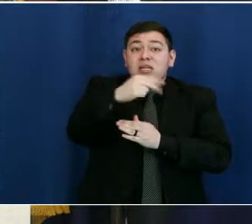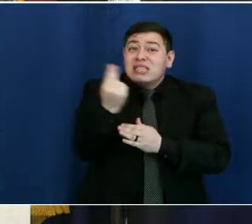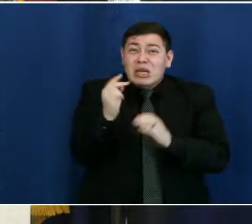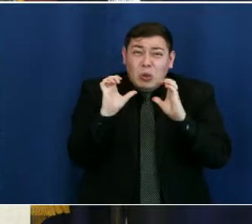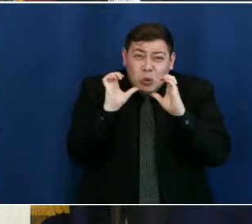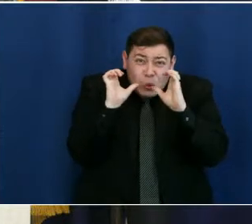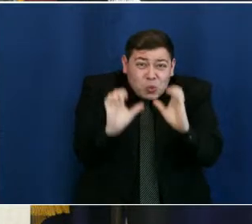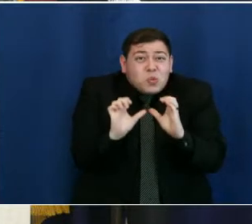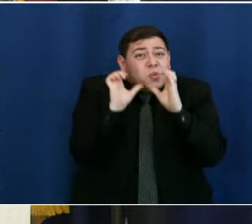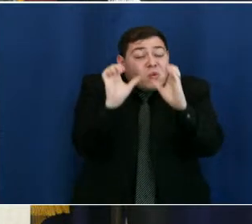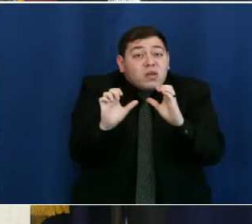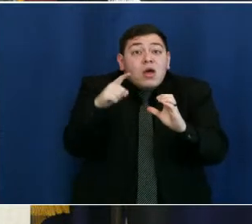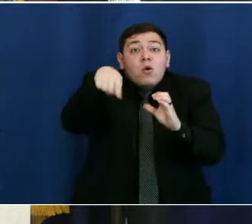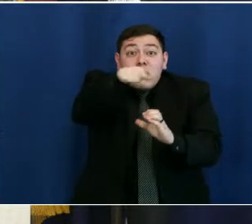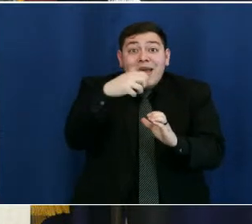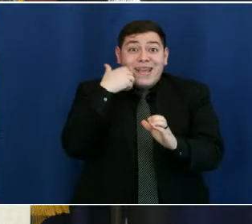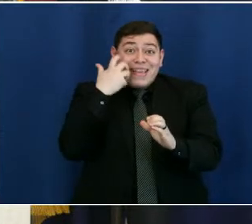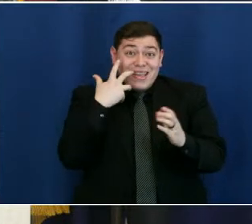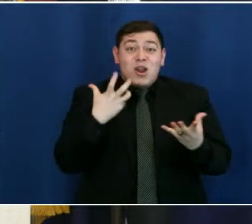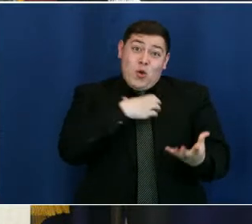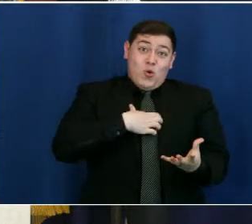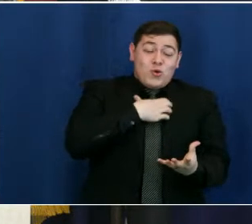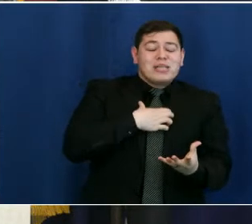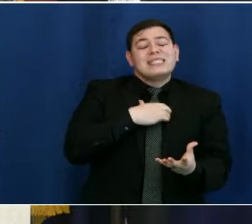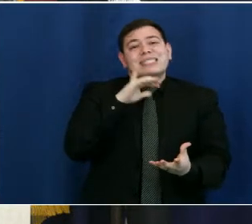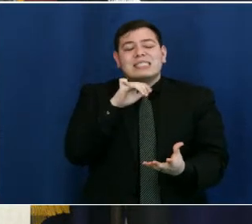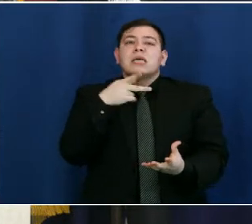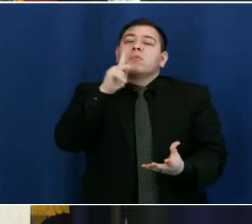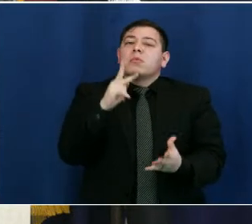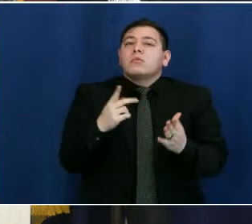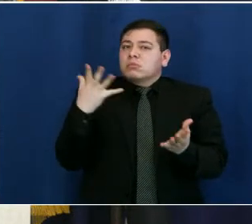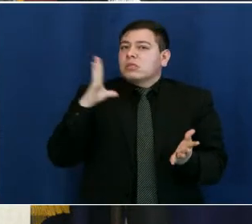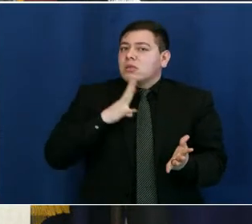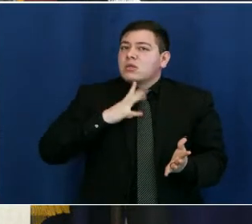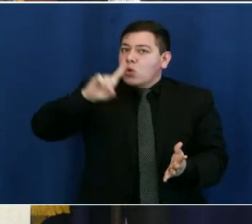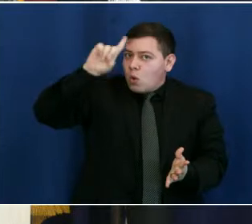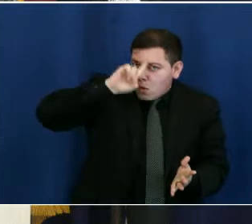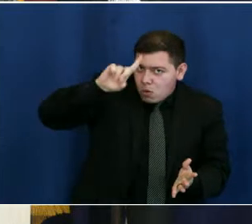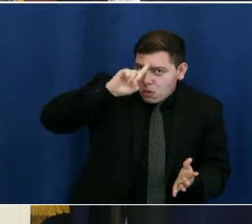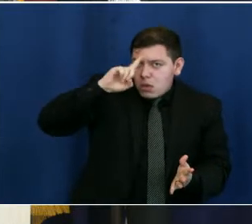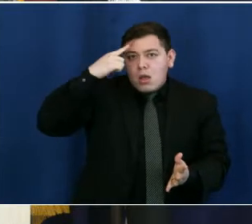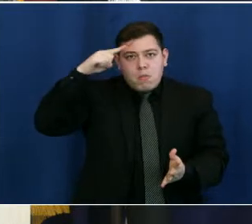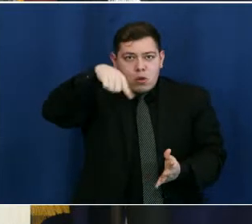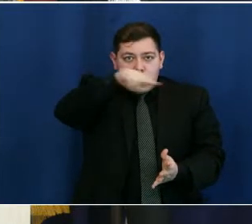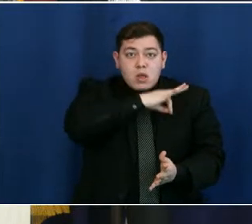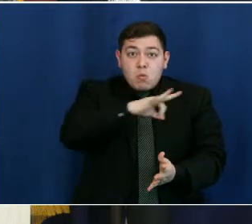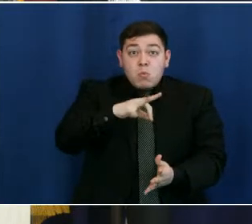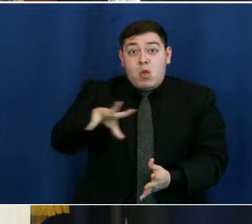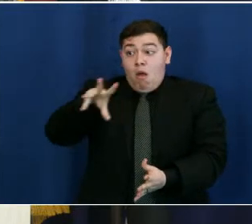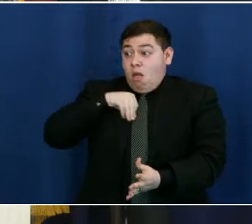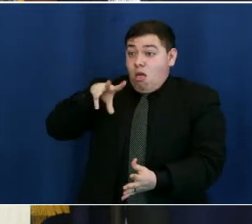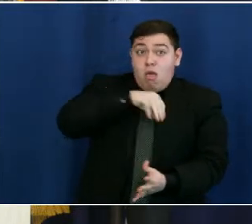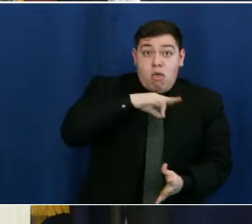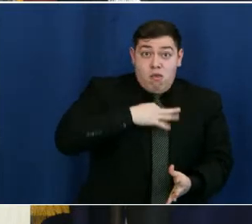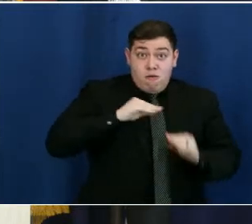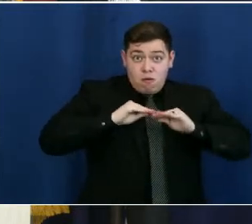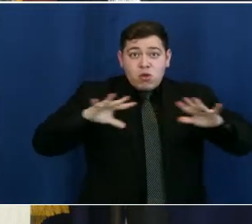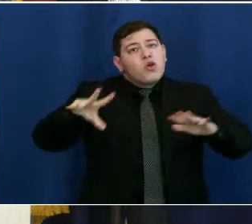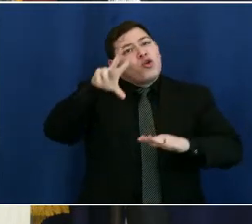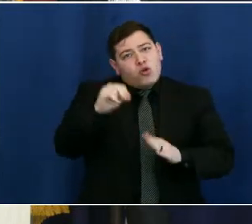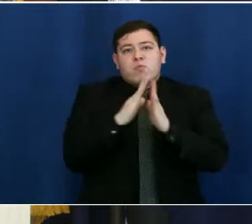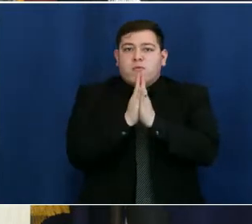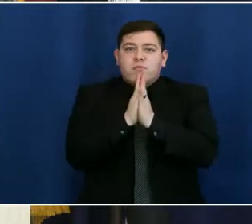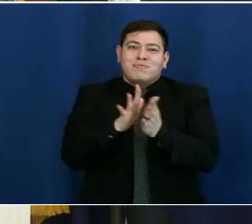hemos recomendado para que no se siga pegando el COVID a las personas. Así que muchísimas gracias.